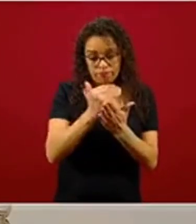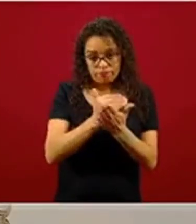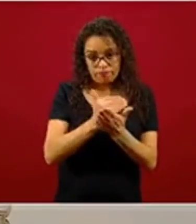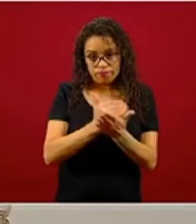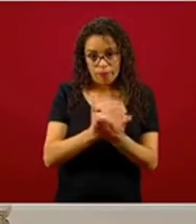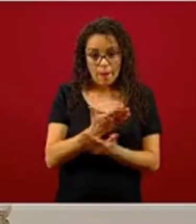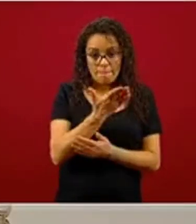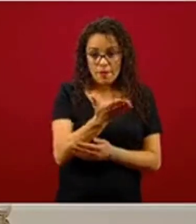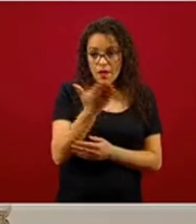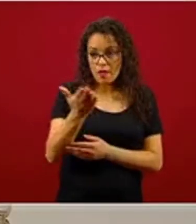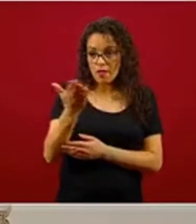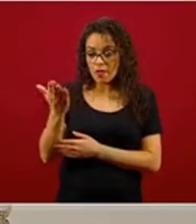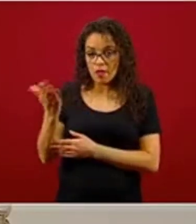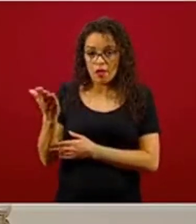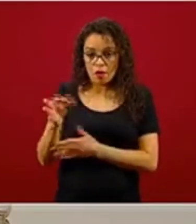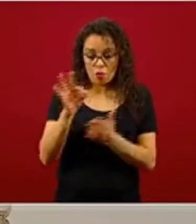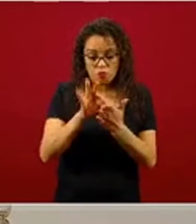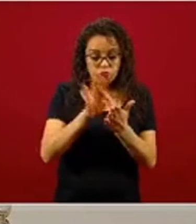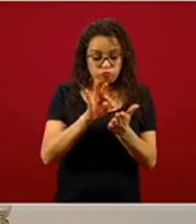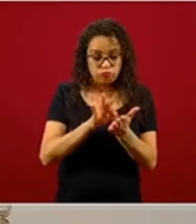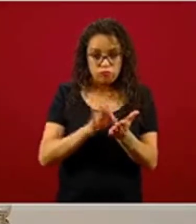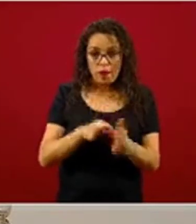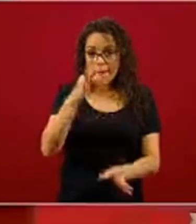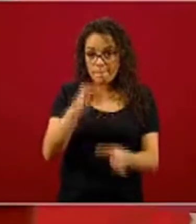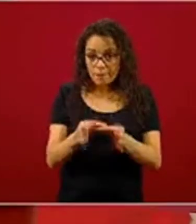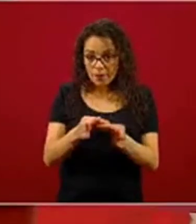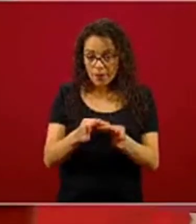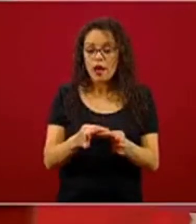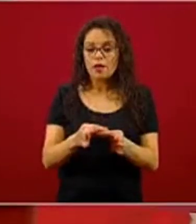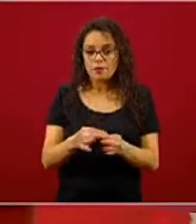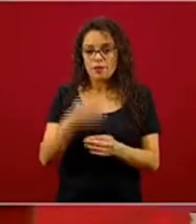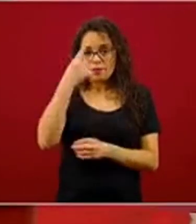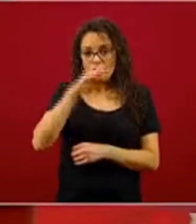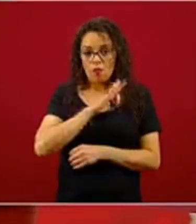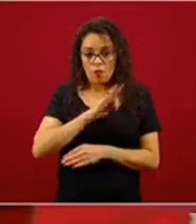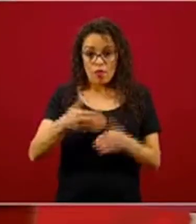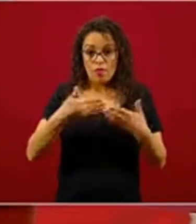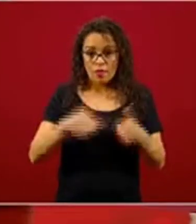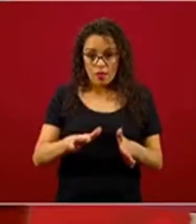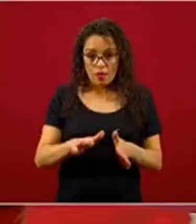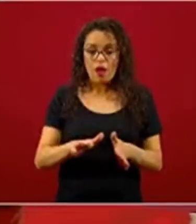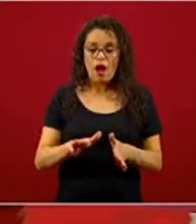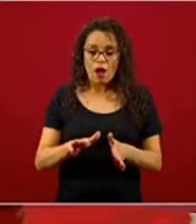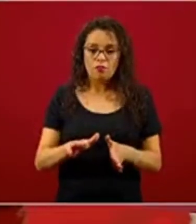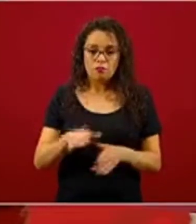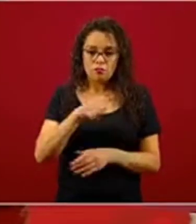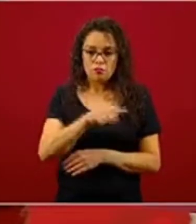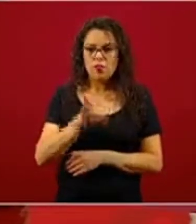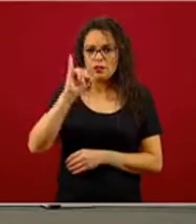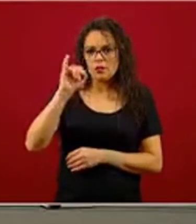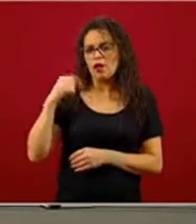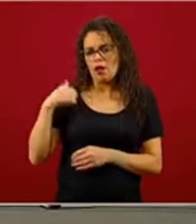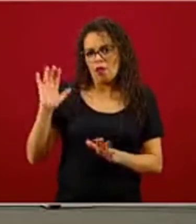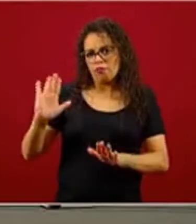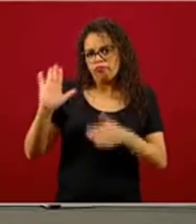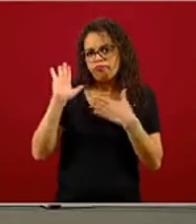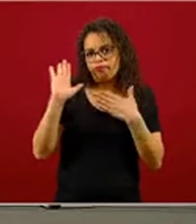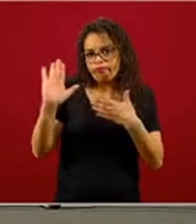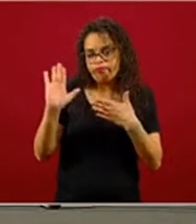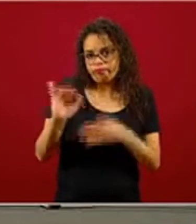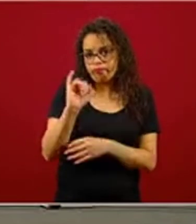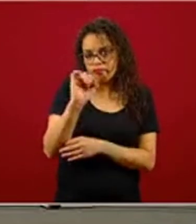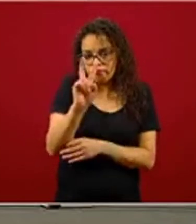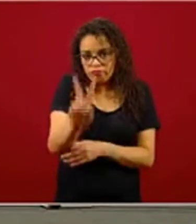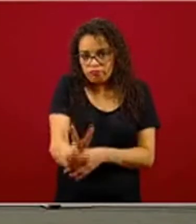pidiendo iniciara, entonces lo está haciendo bajo protesta de decir verdad. Y es una verdad que